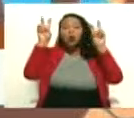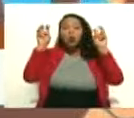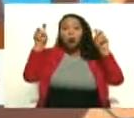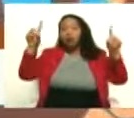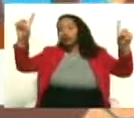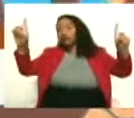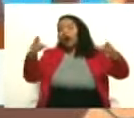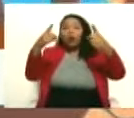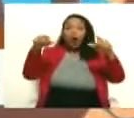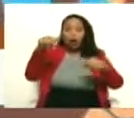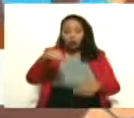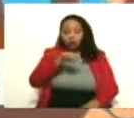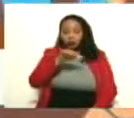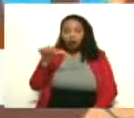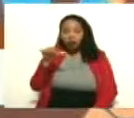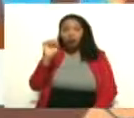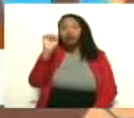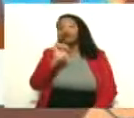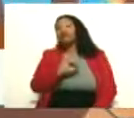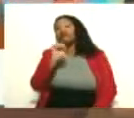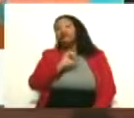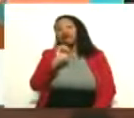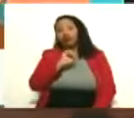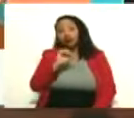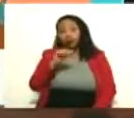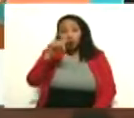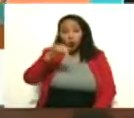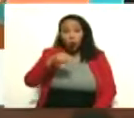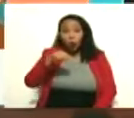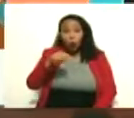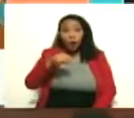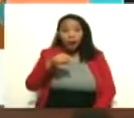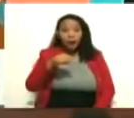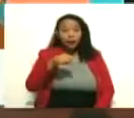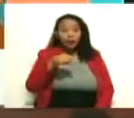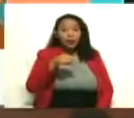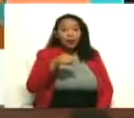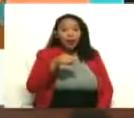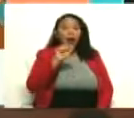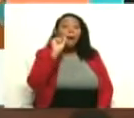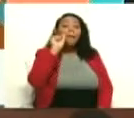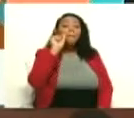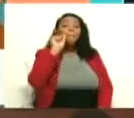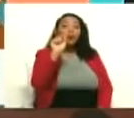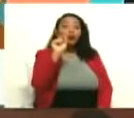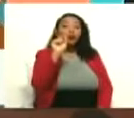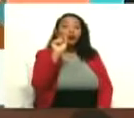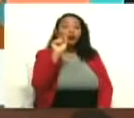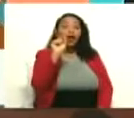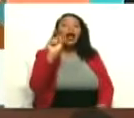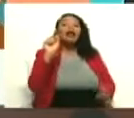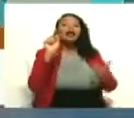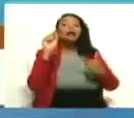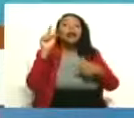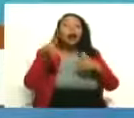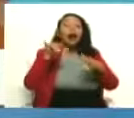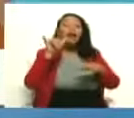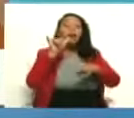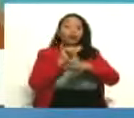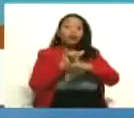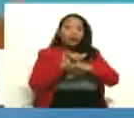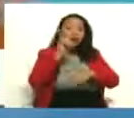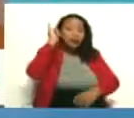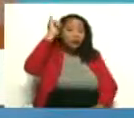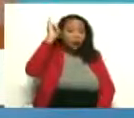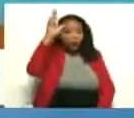conciertos para esta semana, Génesis. Sí, así es. Hoy, el día de hoy, estará en Punto Fijo y en San Felipe. Falcón y Yaracuy,